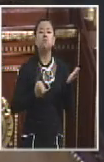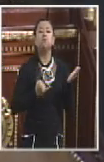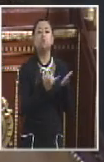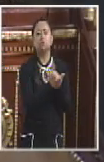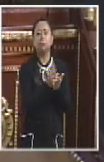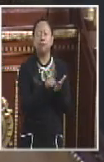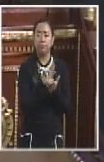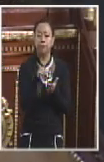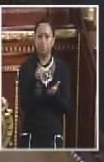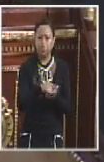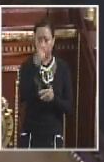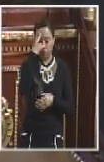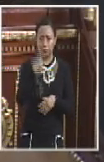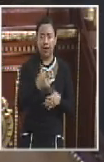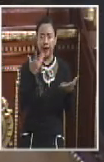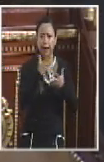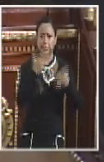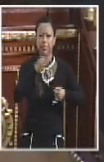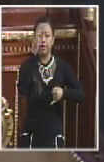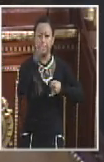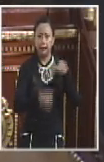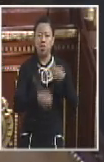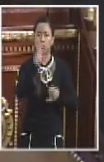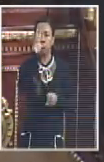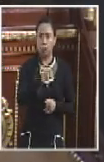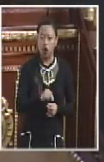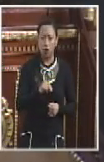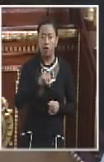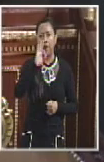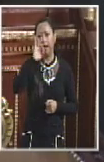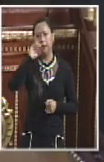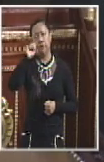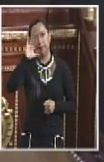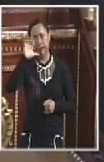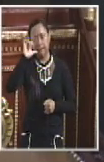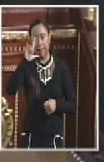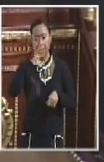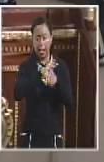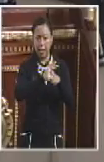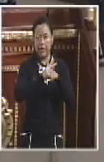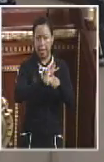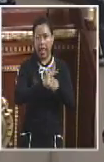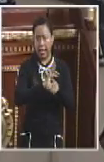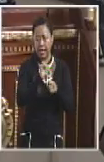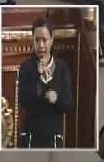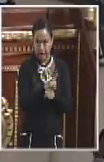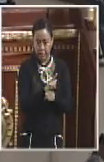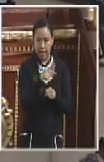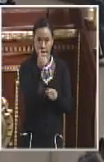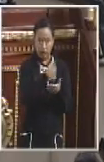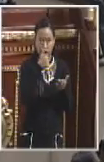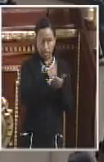para hacerlas hasta el final, no al fiscal carnal en la Ciudad de México.